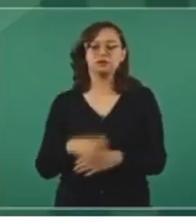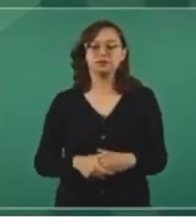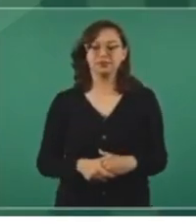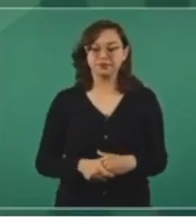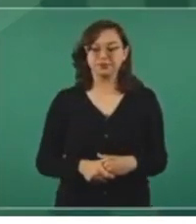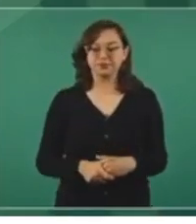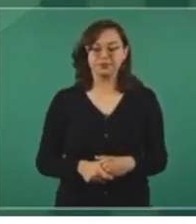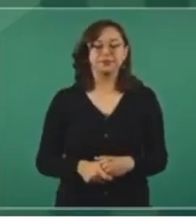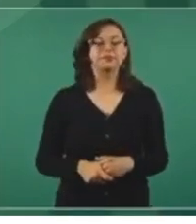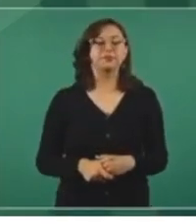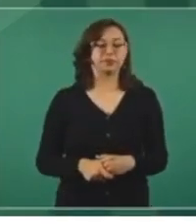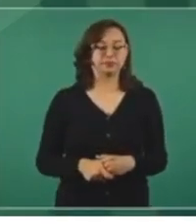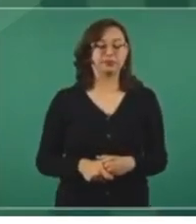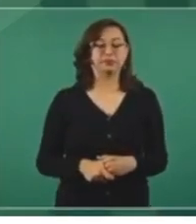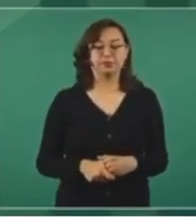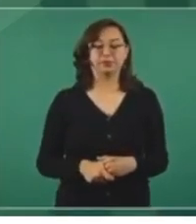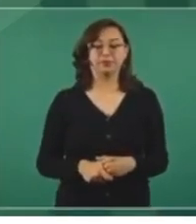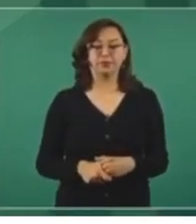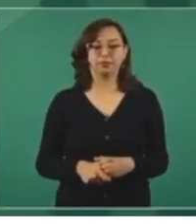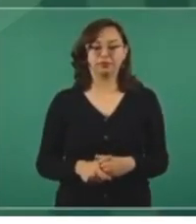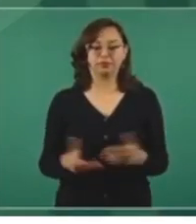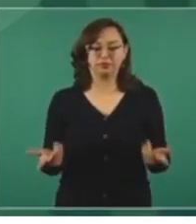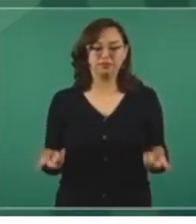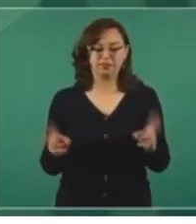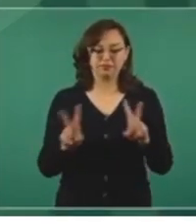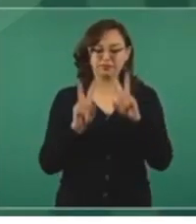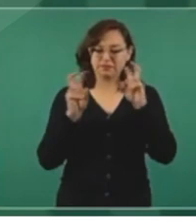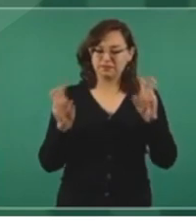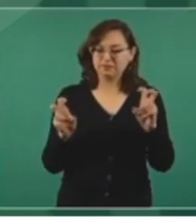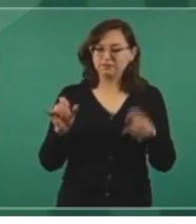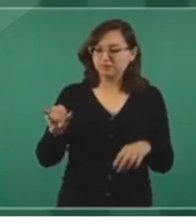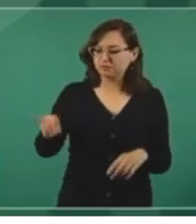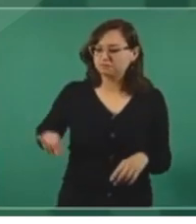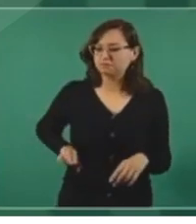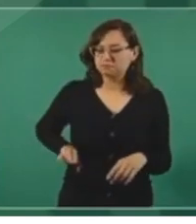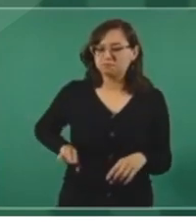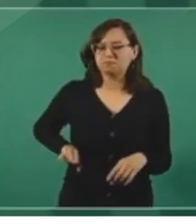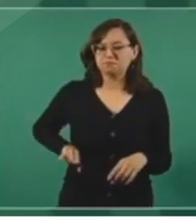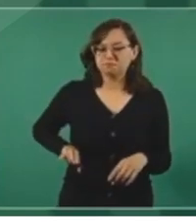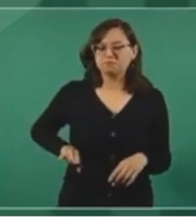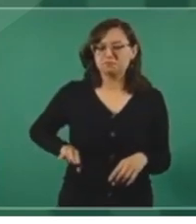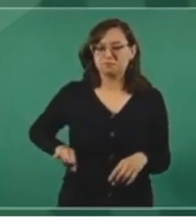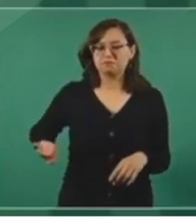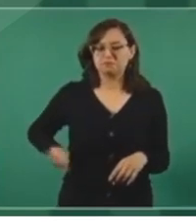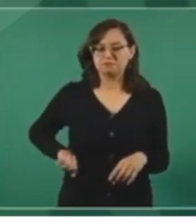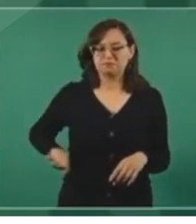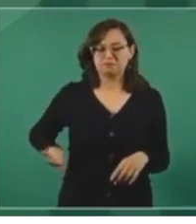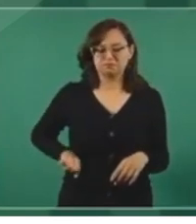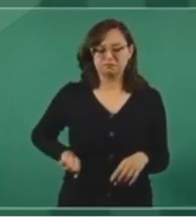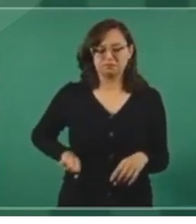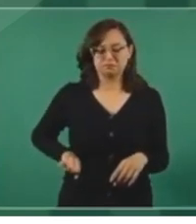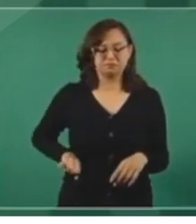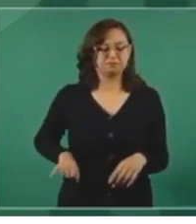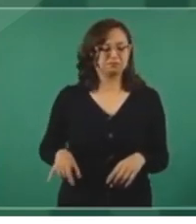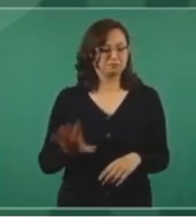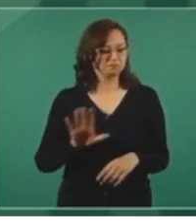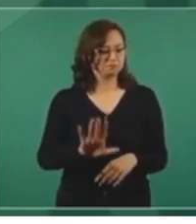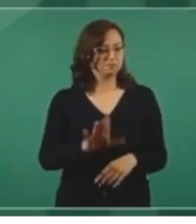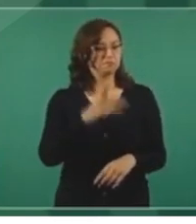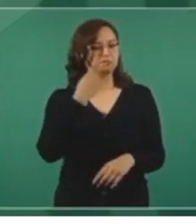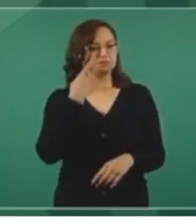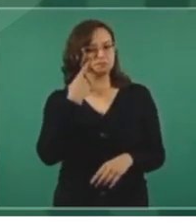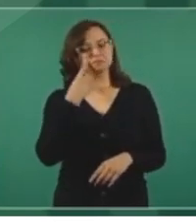En primer lugar, creo yo que el fiscal, es